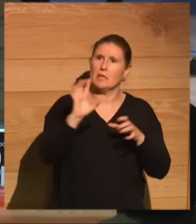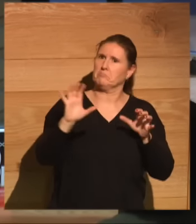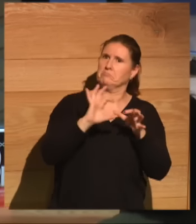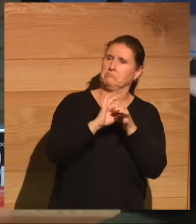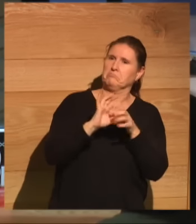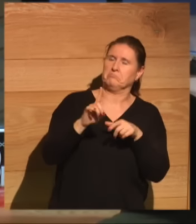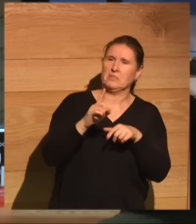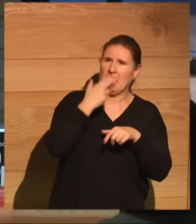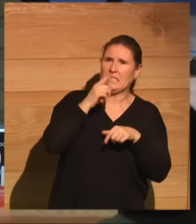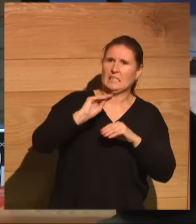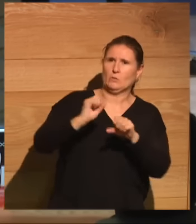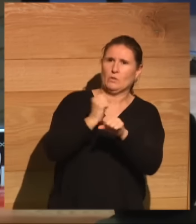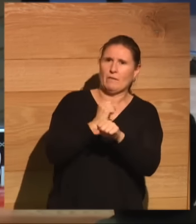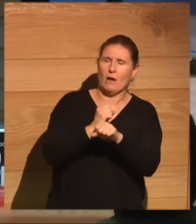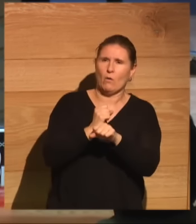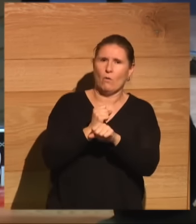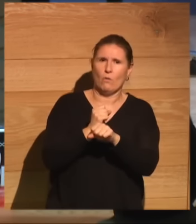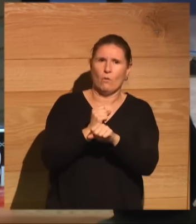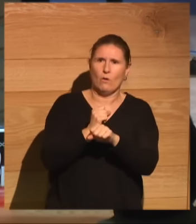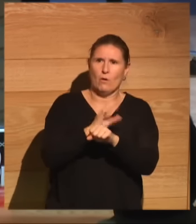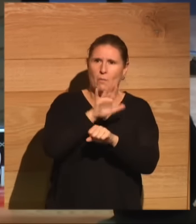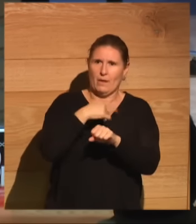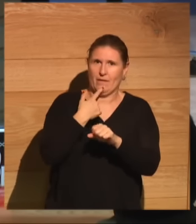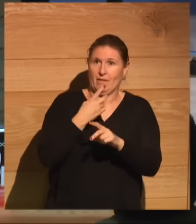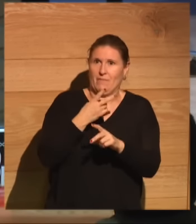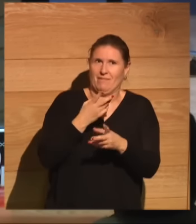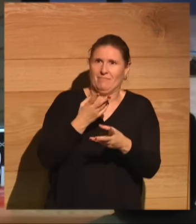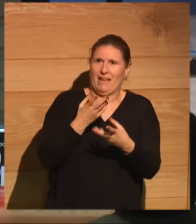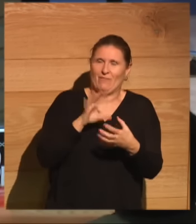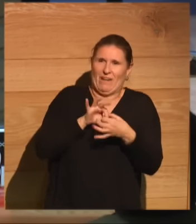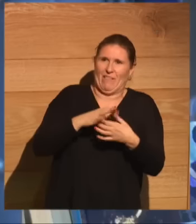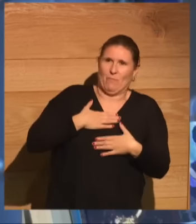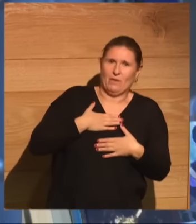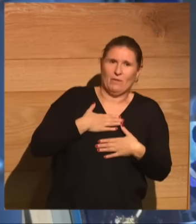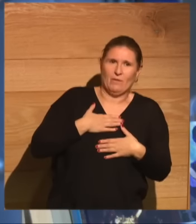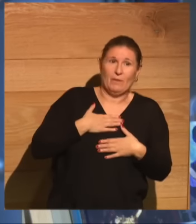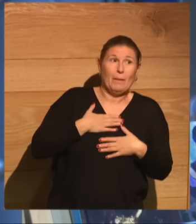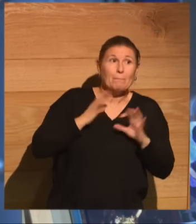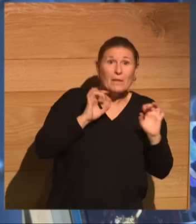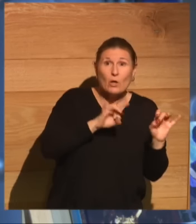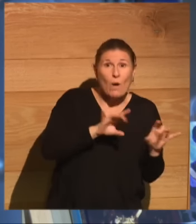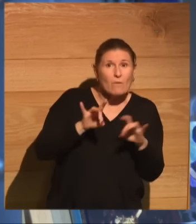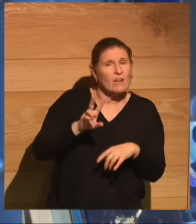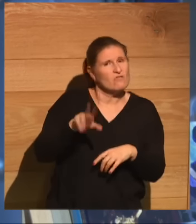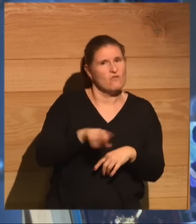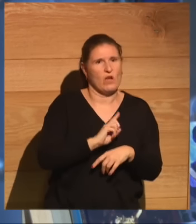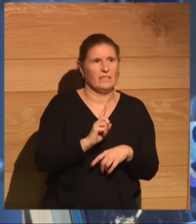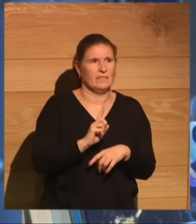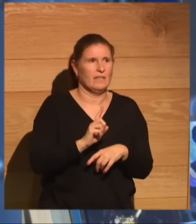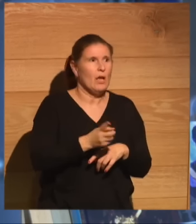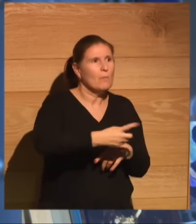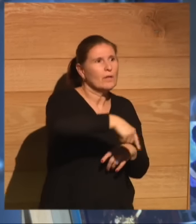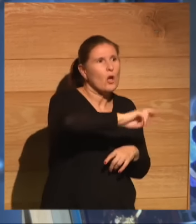está haciendo Barton y dice, parece que me está hablando a mí literal, pero que no, pues no son Tim Burton. No. Porque no crean mundos,